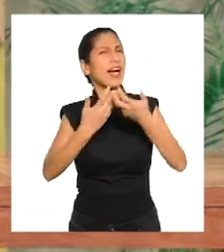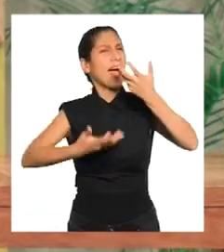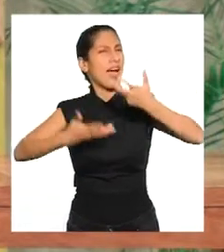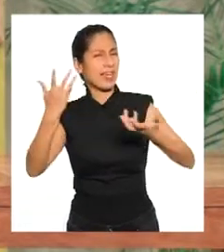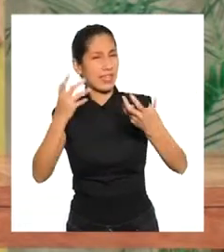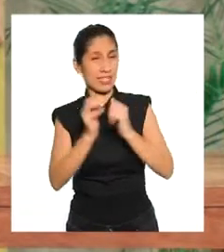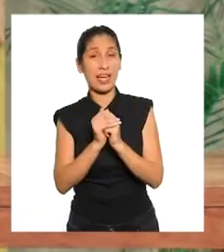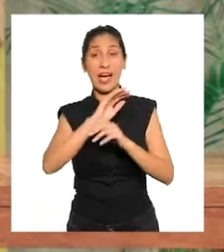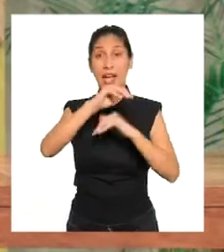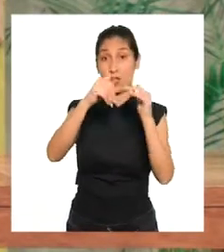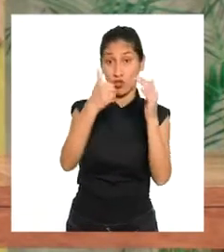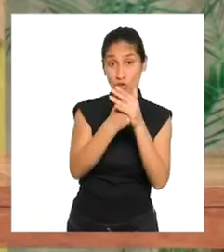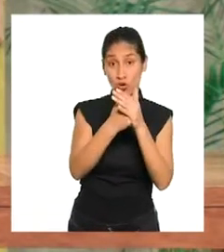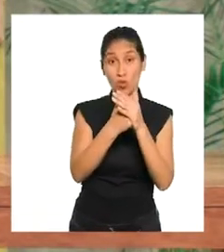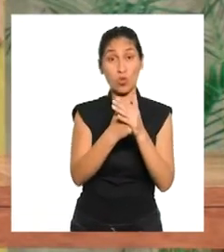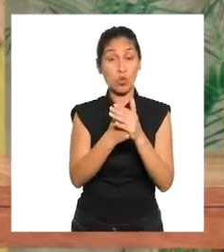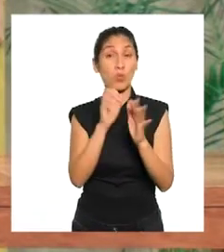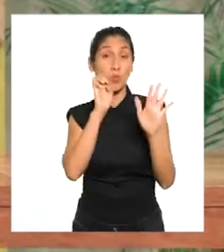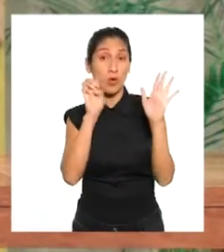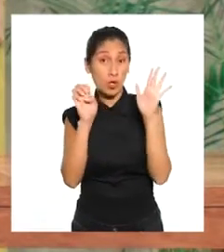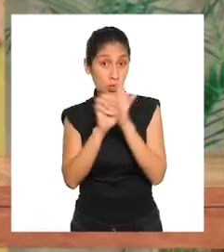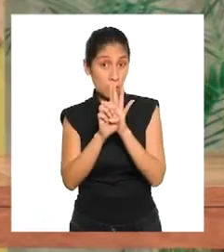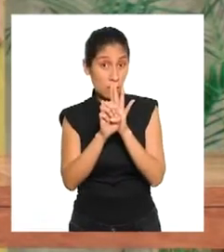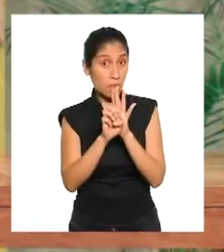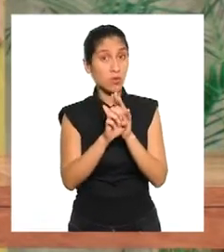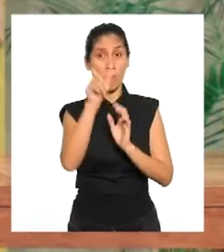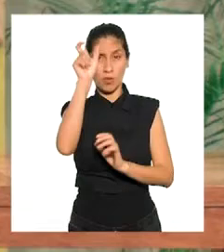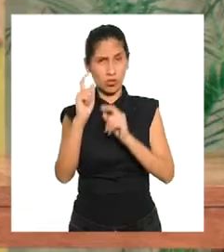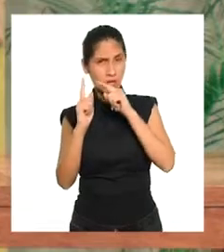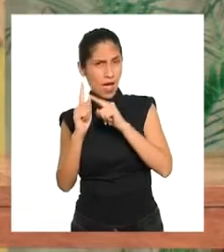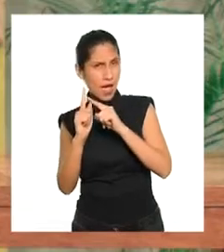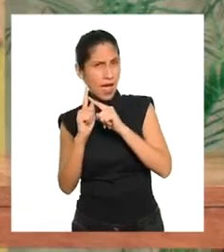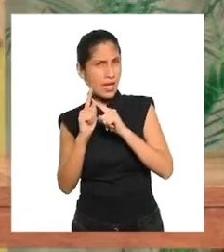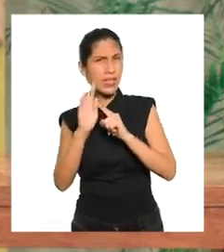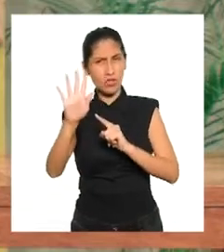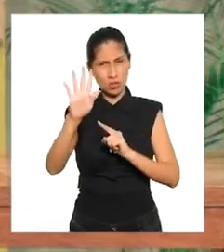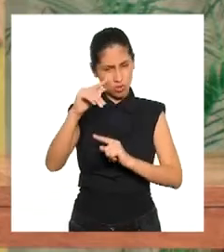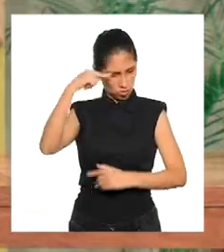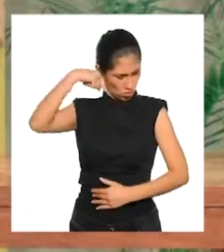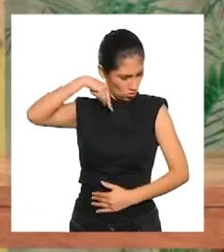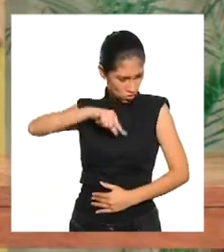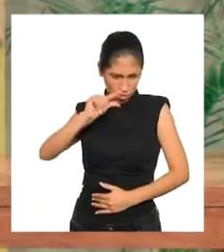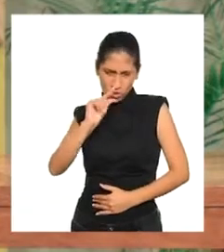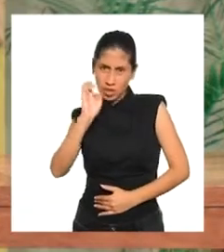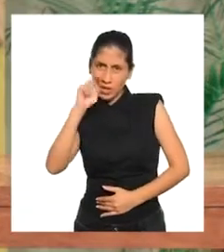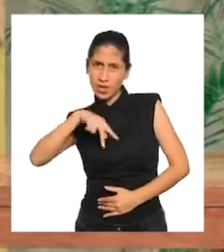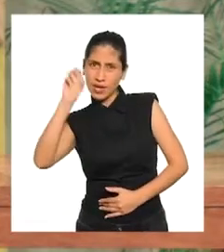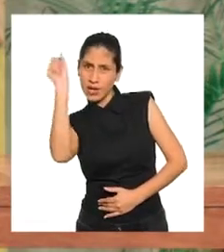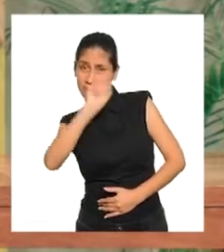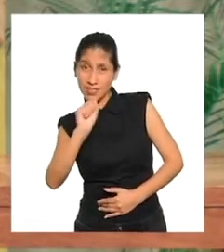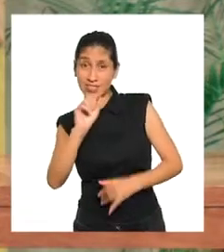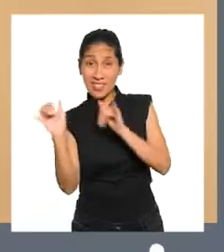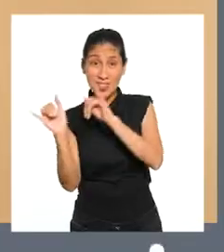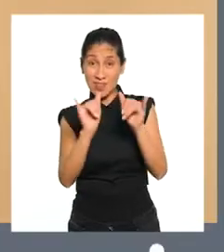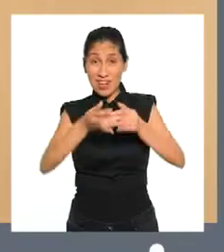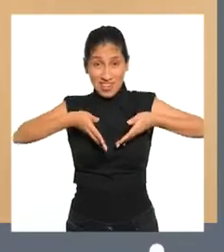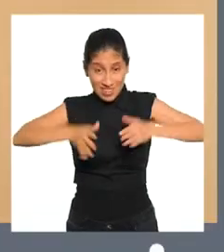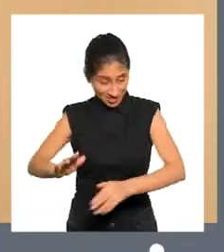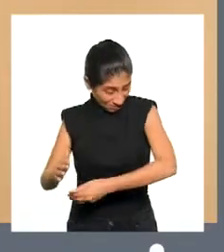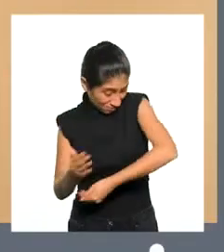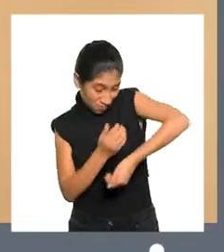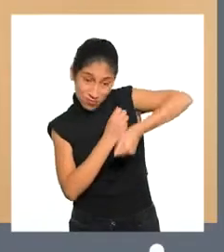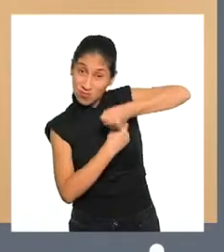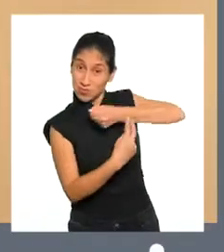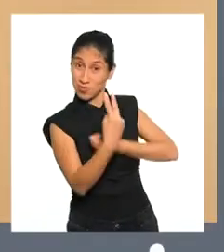a los factores que podían afectar los genes que vimos al inicio. Ah, el caso de las gemelas. Así